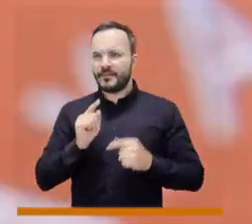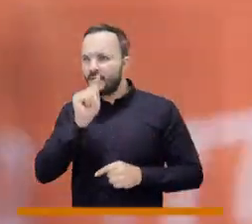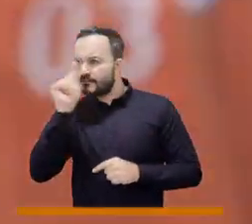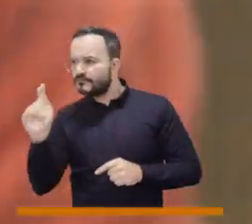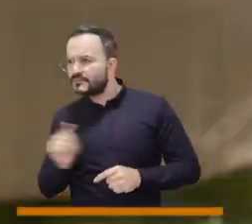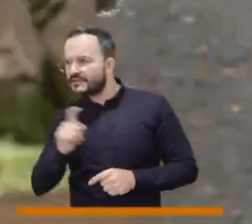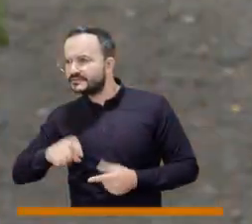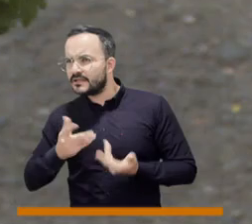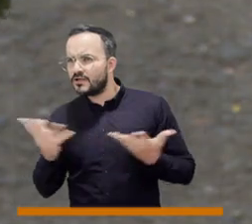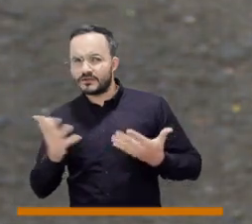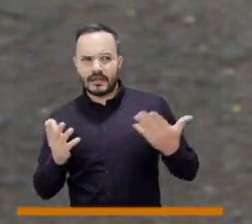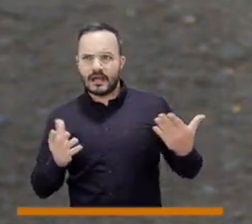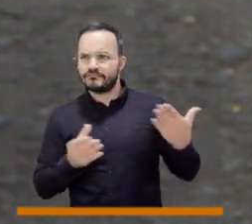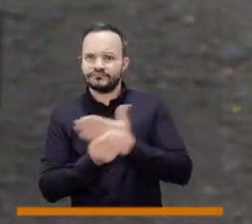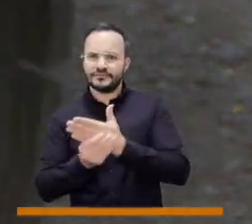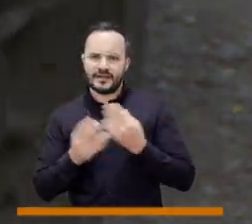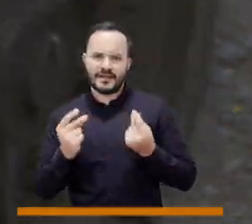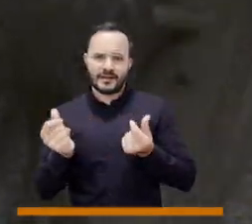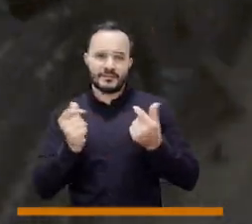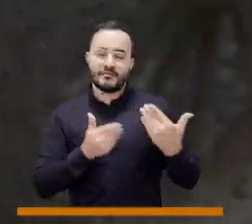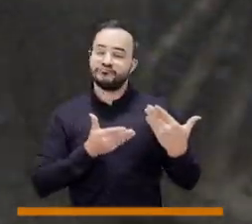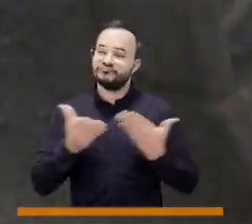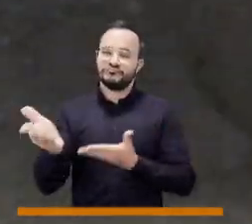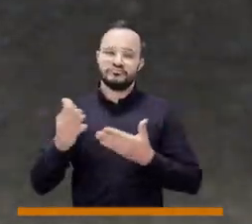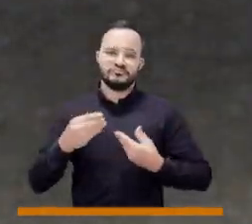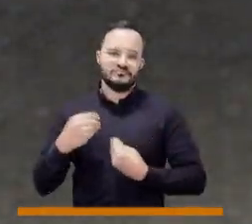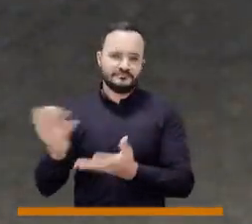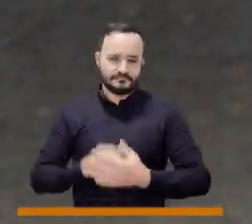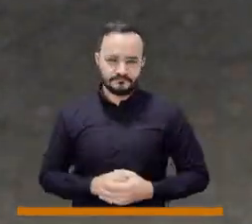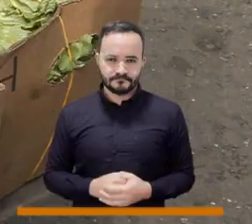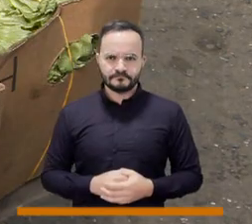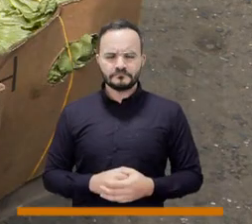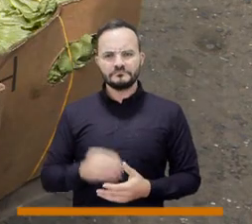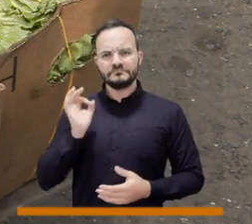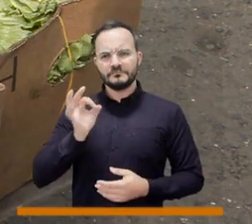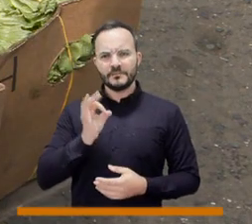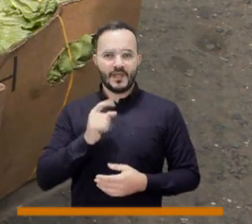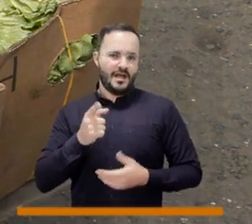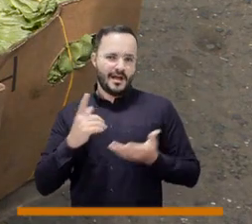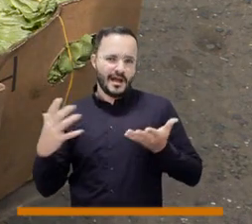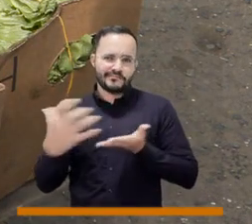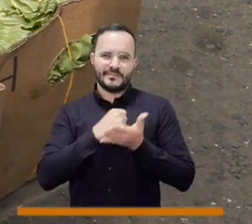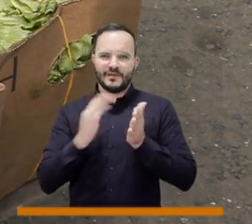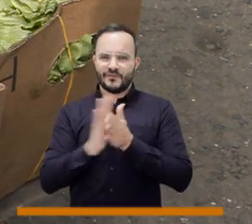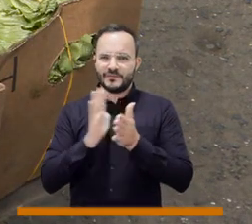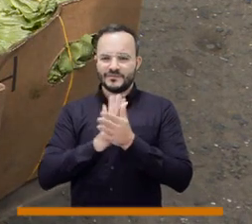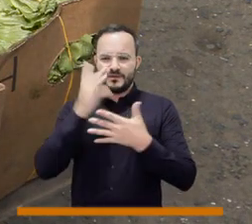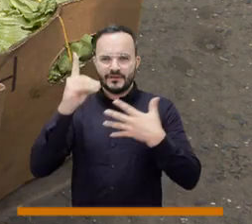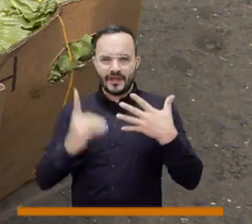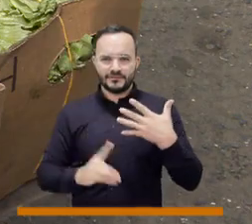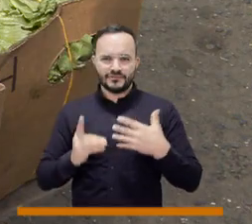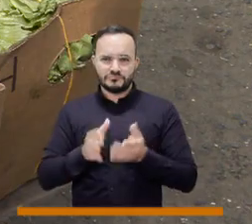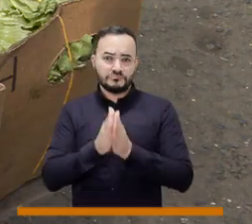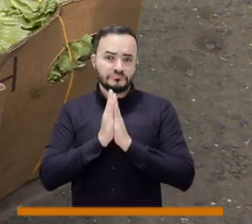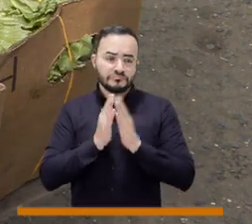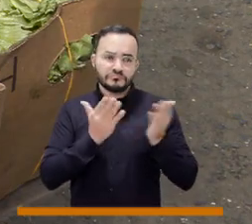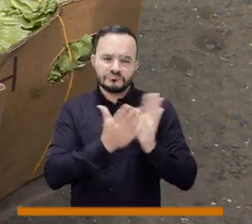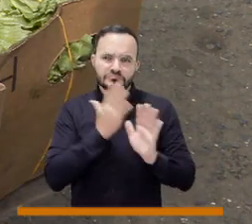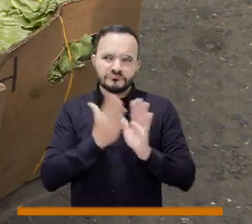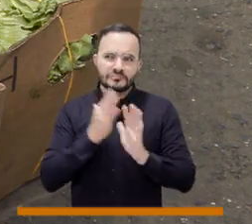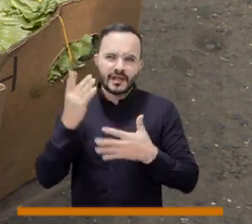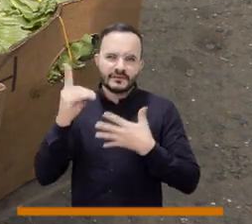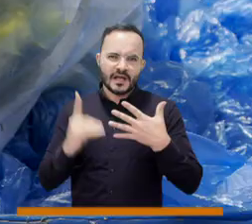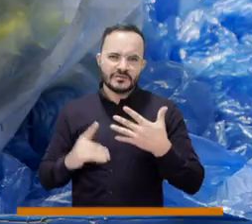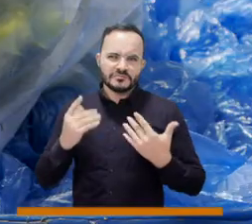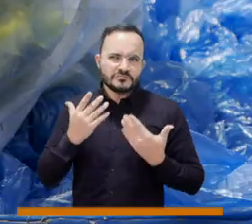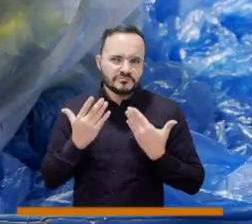la mejor gestión de la donación. Bueno, Juan David, ustedes generan datos con esta recuperación de alimentos. Cuéntenos un poquito de eso y